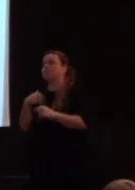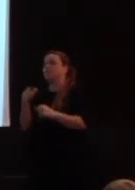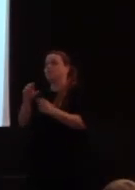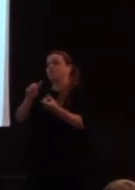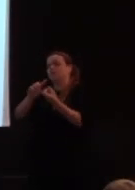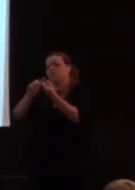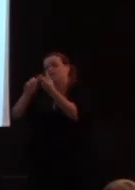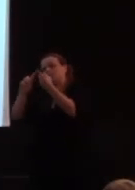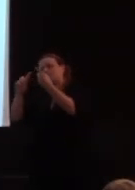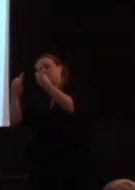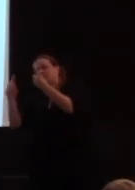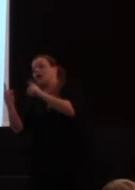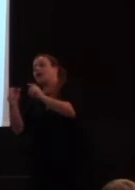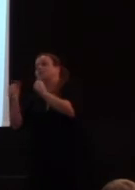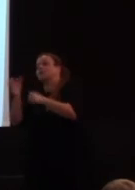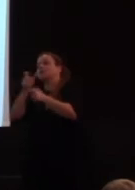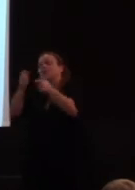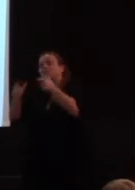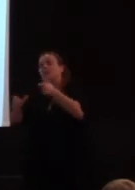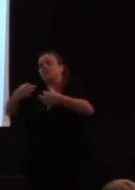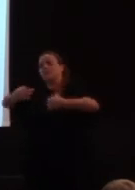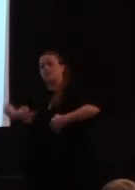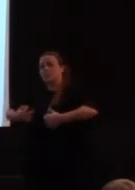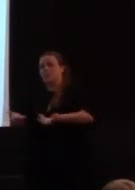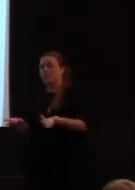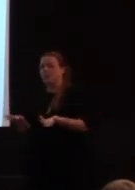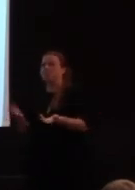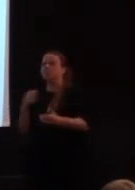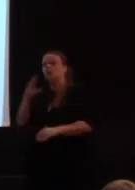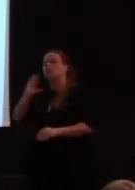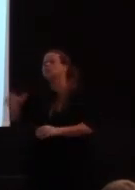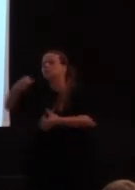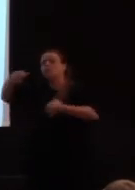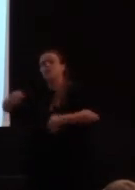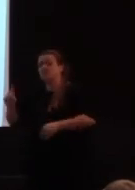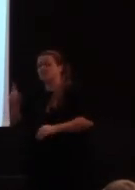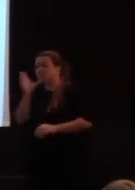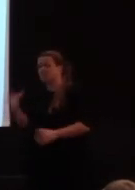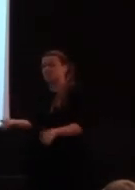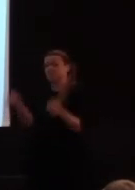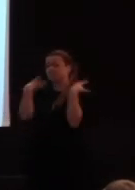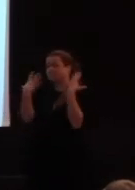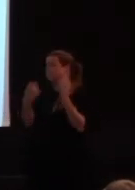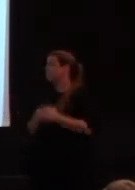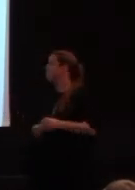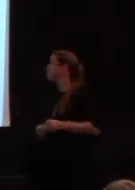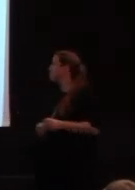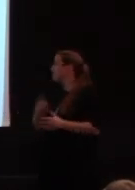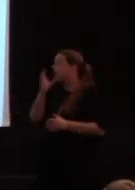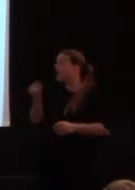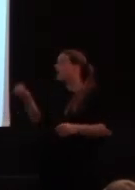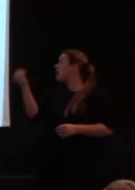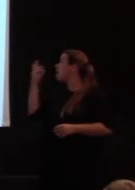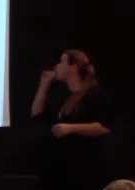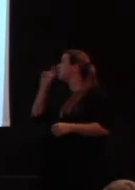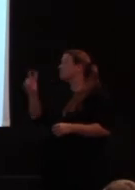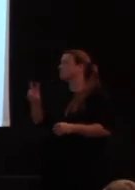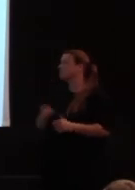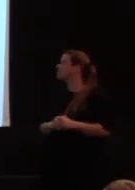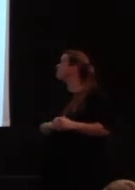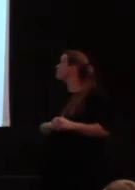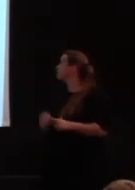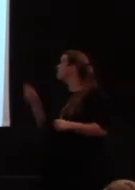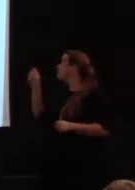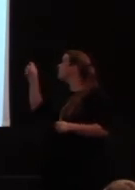hasta encontrar los términos más formales, pero no directamente así, porque no se entiende nada. ¿De acuerdo? Bien, vamos a ver,